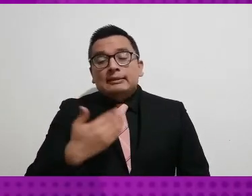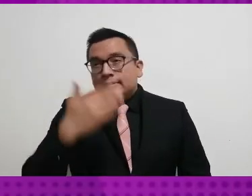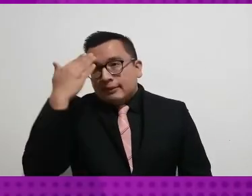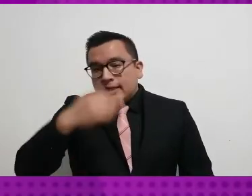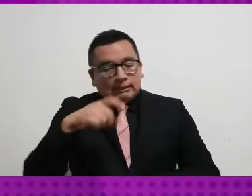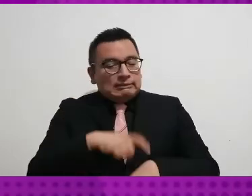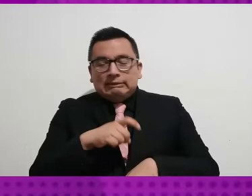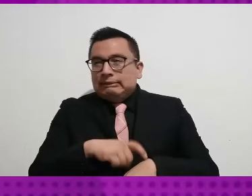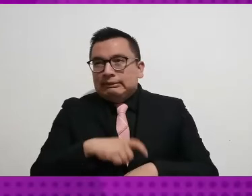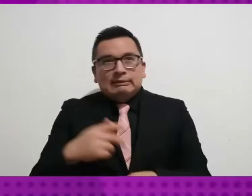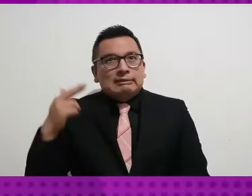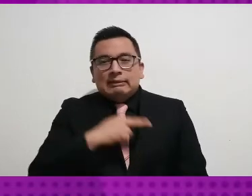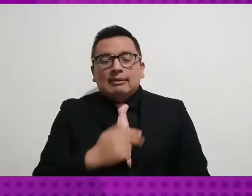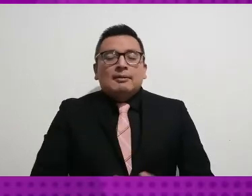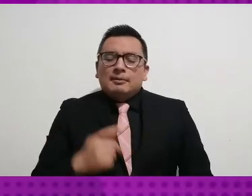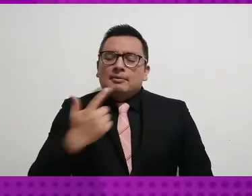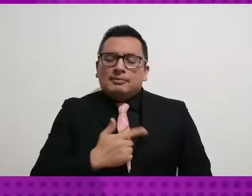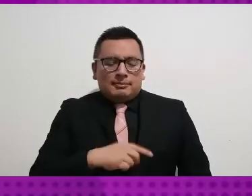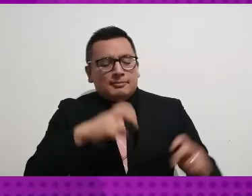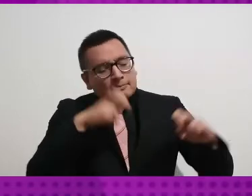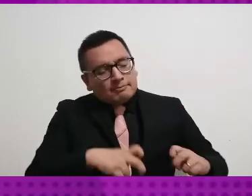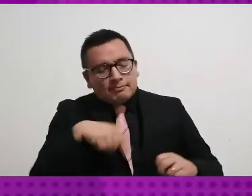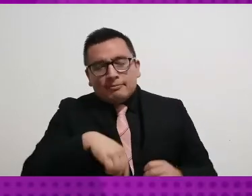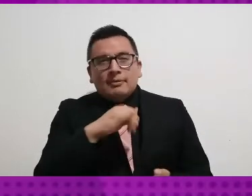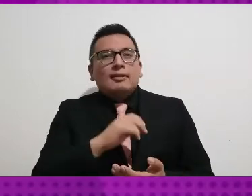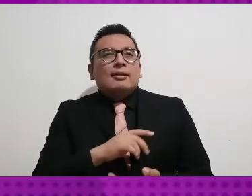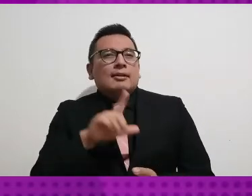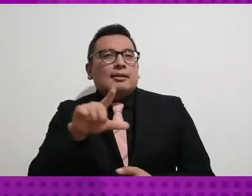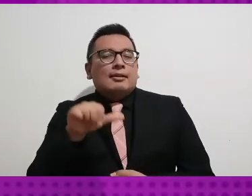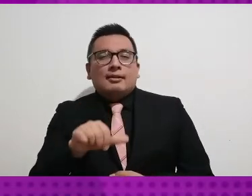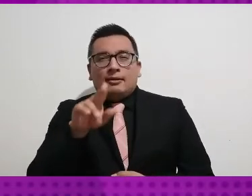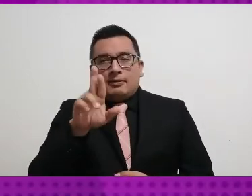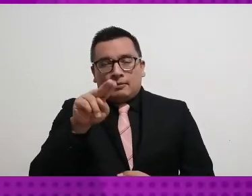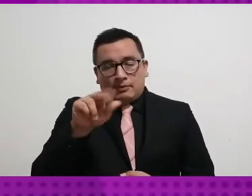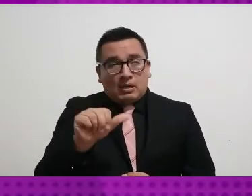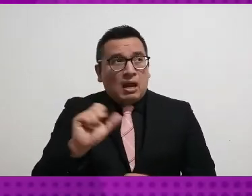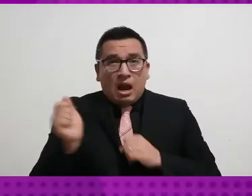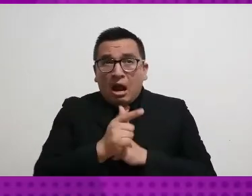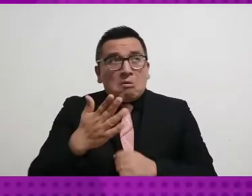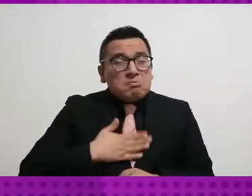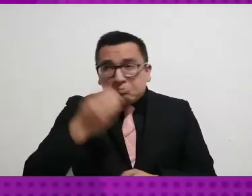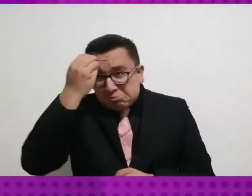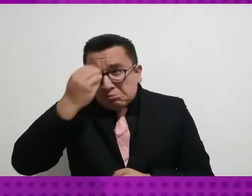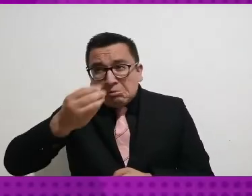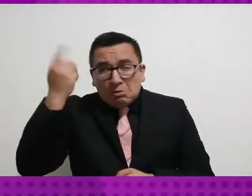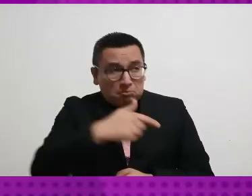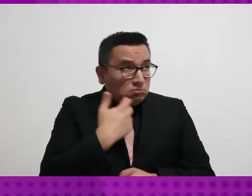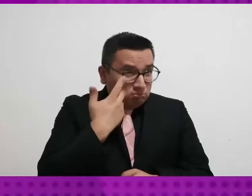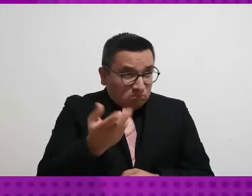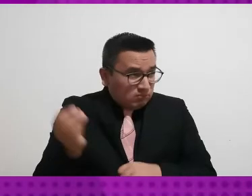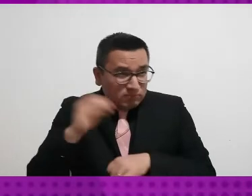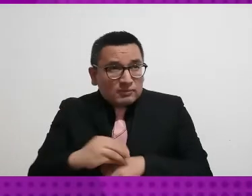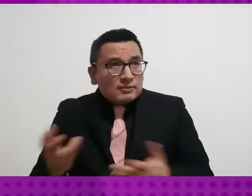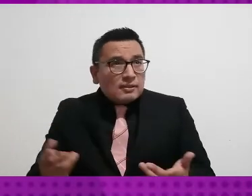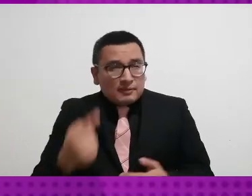Desafortunadamente el tiempo vuela aquí. Sí, es muy Nos rápido. da mucho gusto tenerle aquí con nosotros en el programa de La Urna. Algo que no haya yo preguntado y que usted quisiera